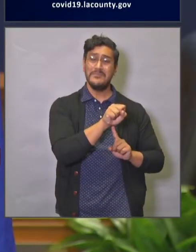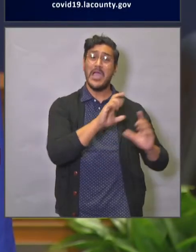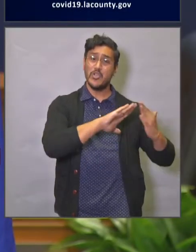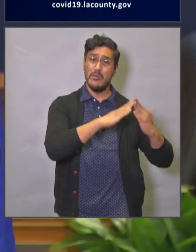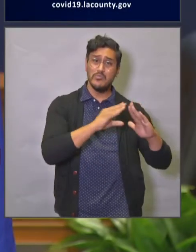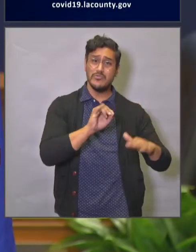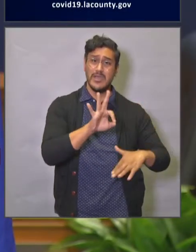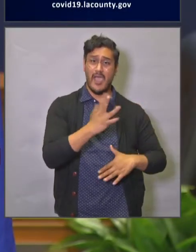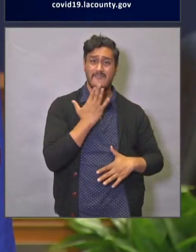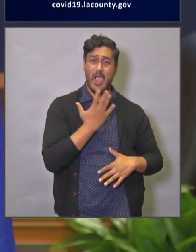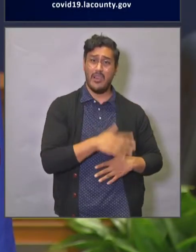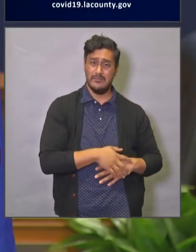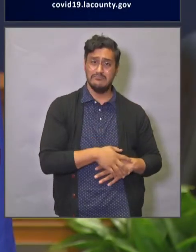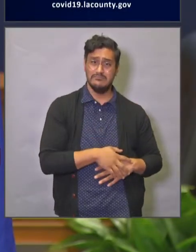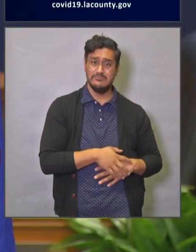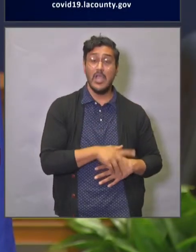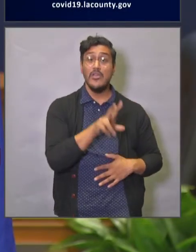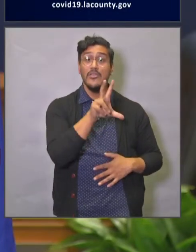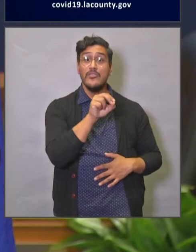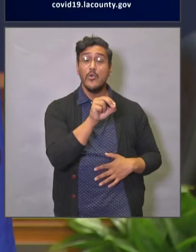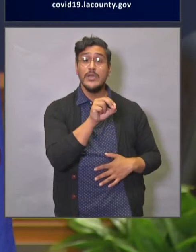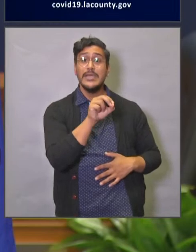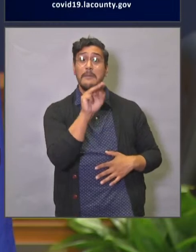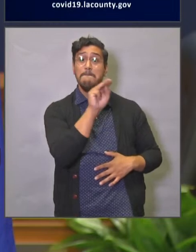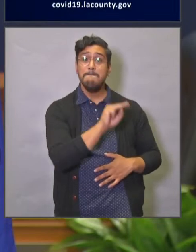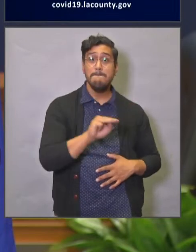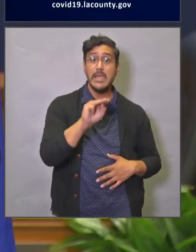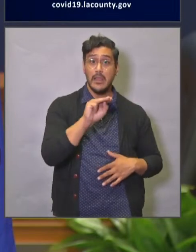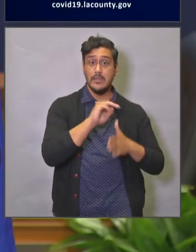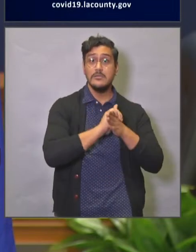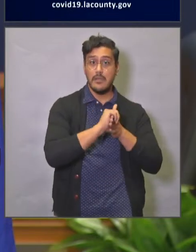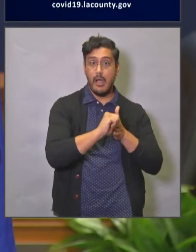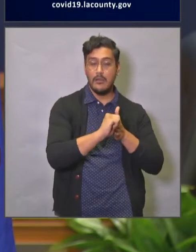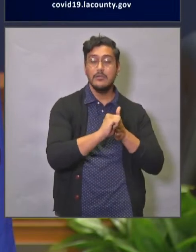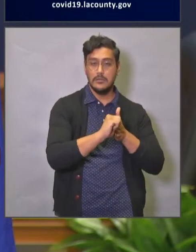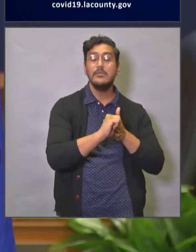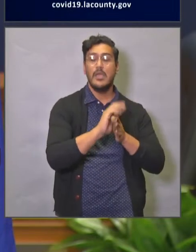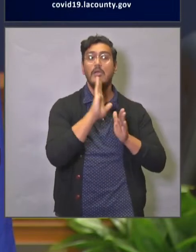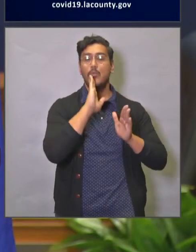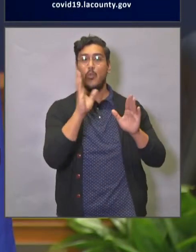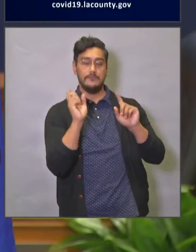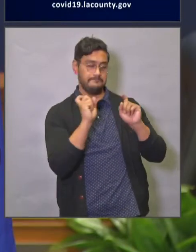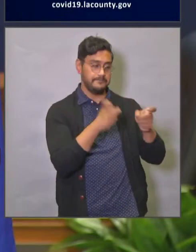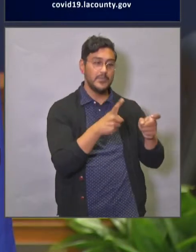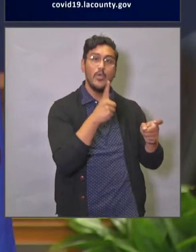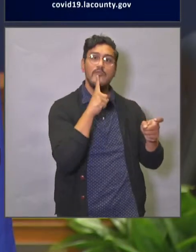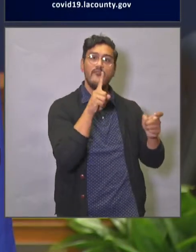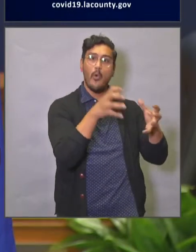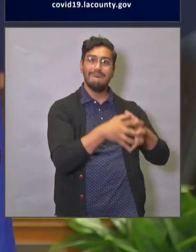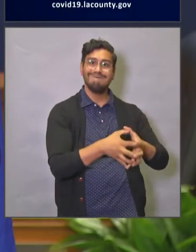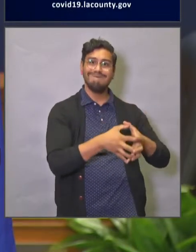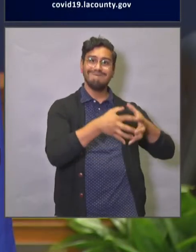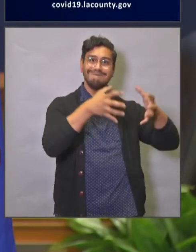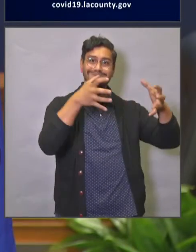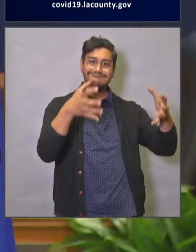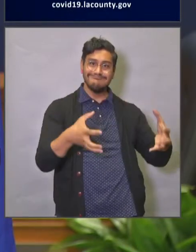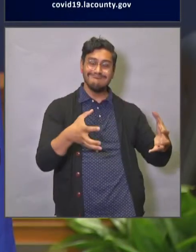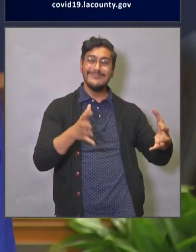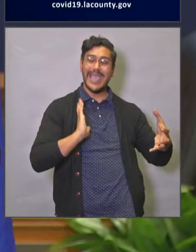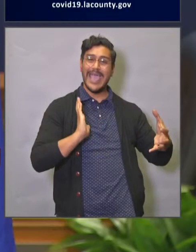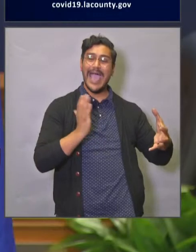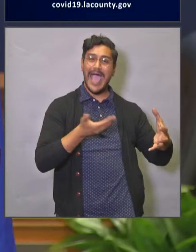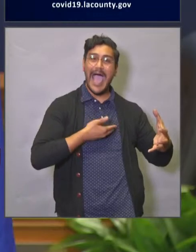dirección, $30 millones nos permitirán expandir nuestro programa de promotoras